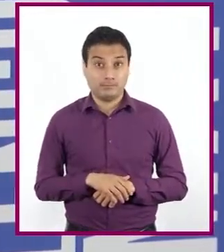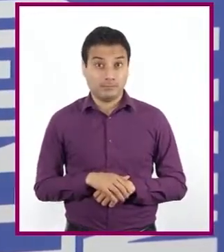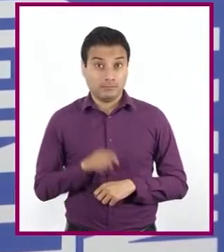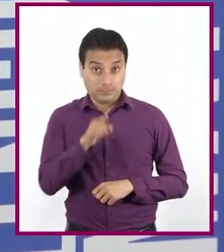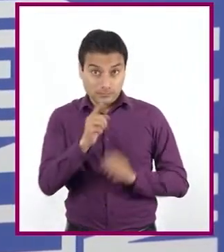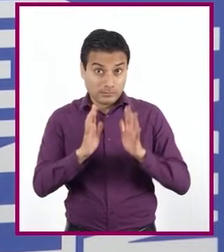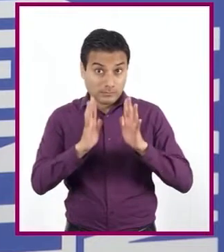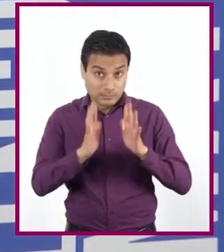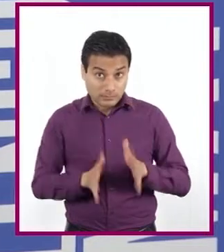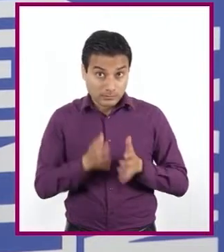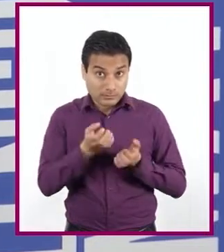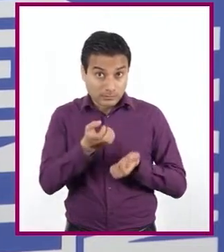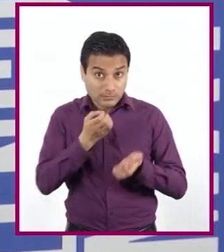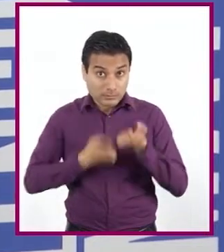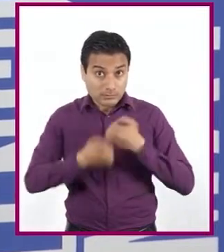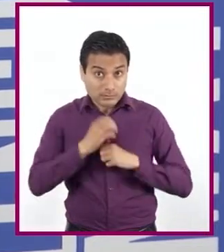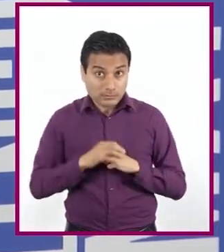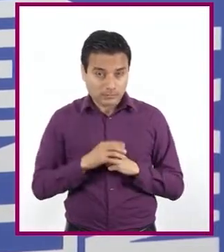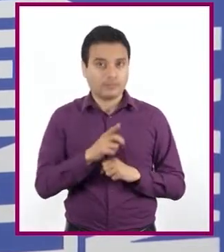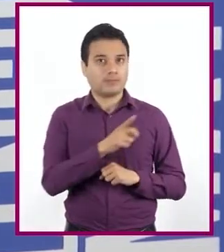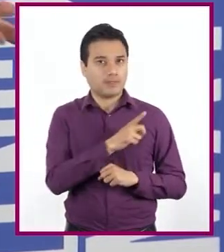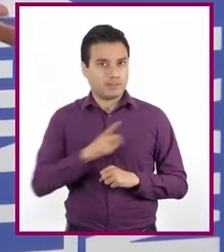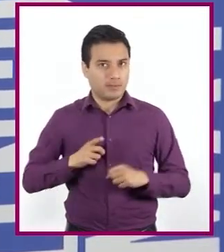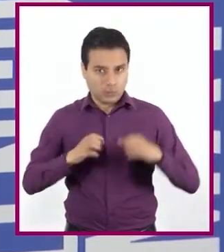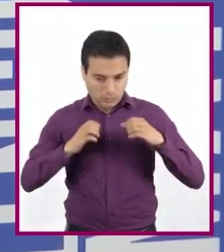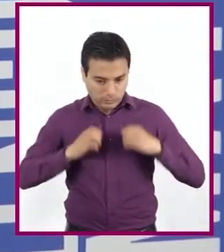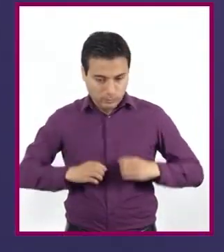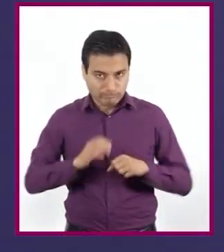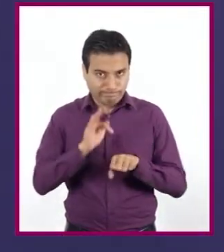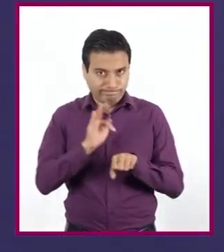de ejercicio? Hay que mantener sano el cuerpo.